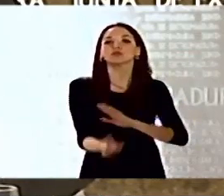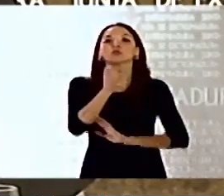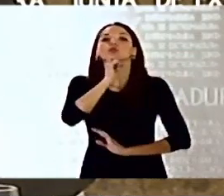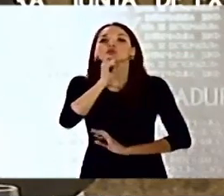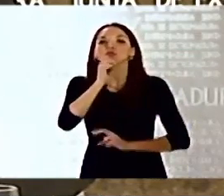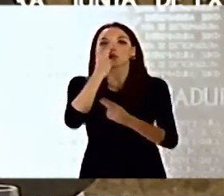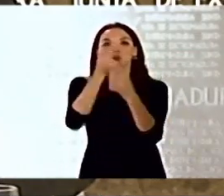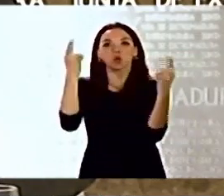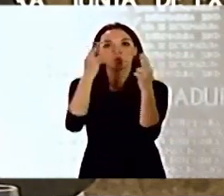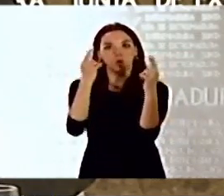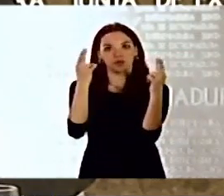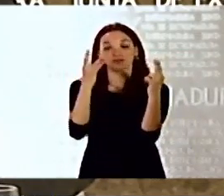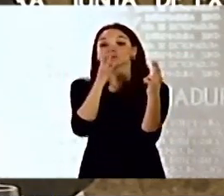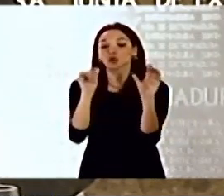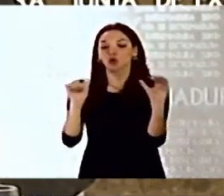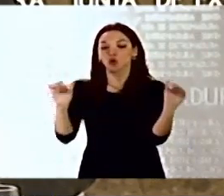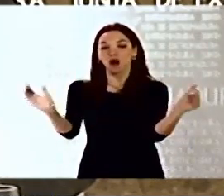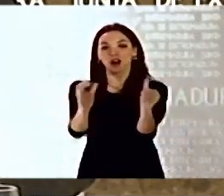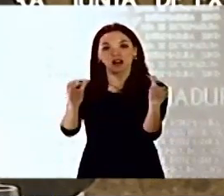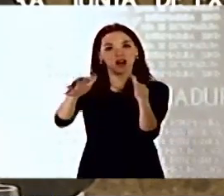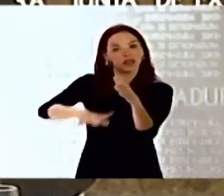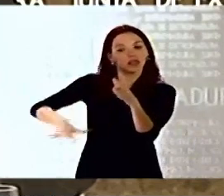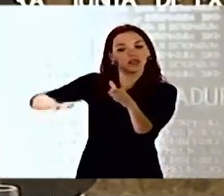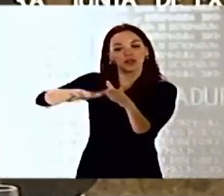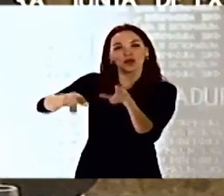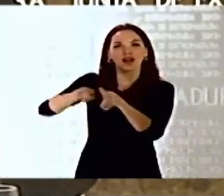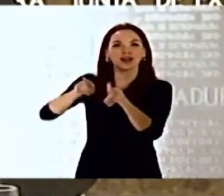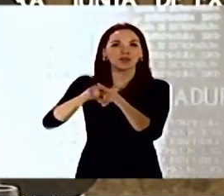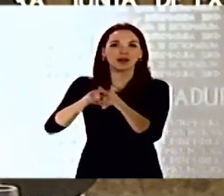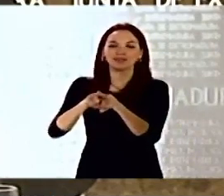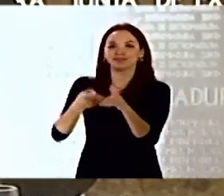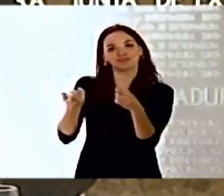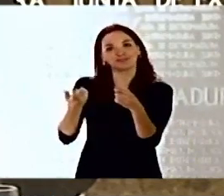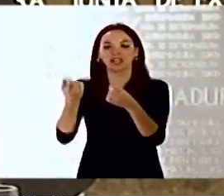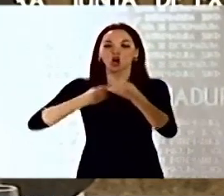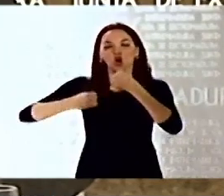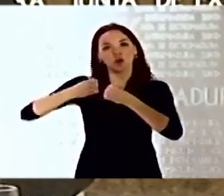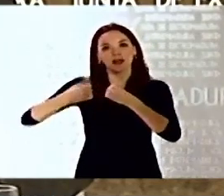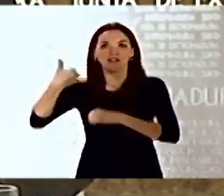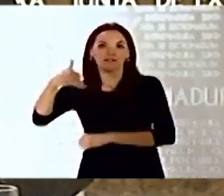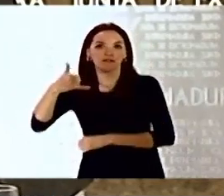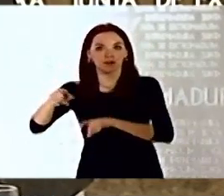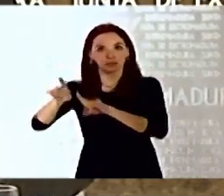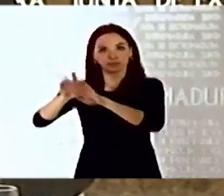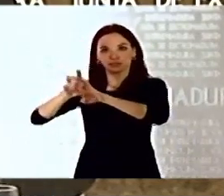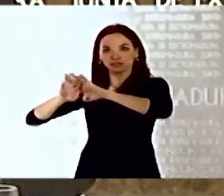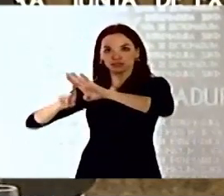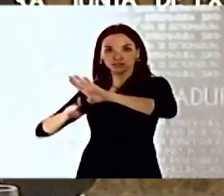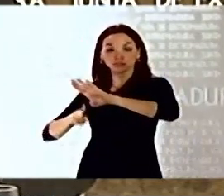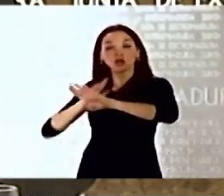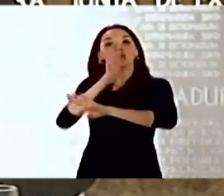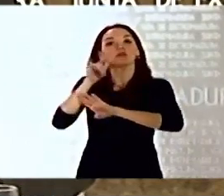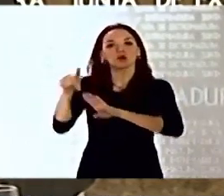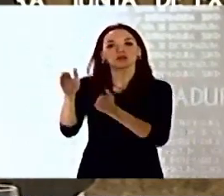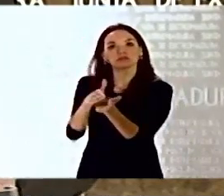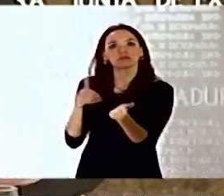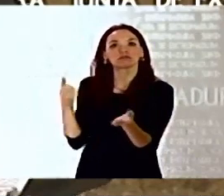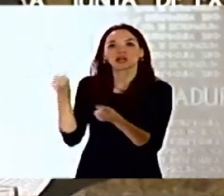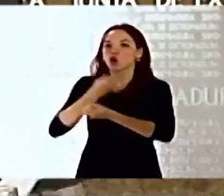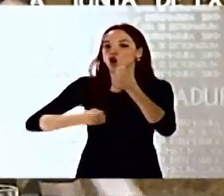nos encontramos en una comarca que sufre regresión demográfica debido al bajo índice de rentabilidad de